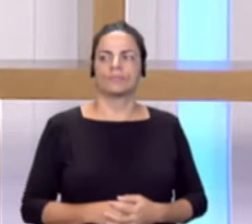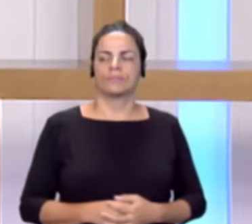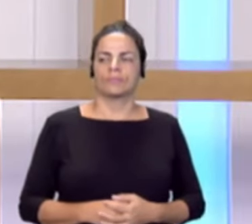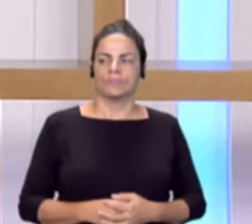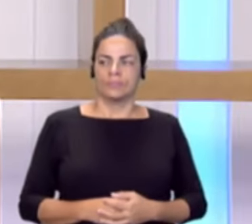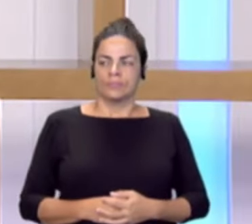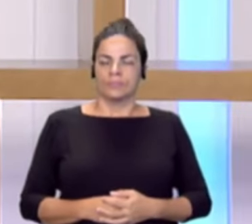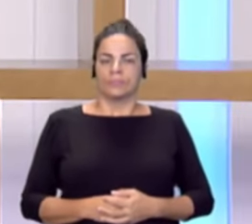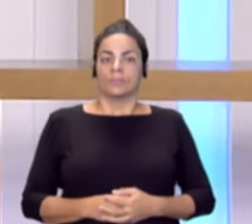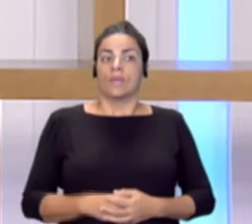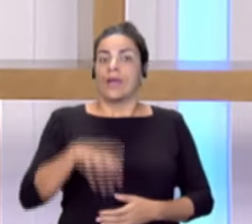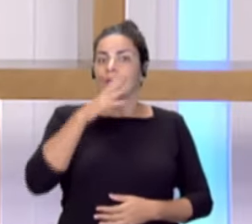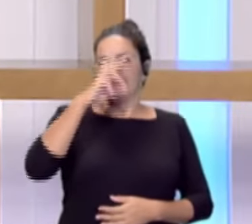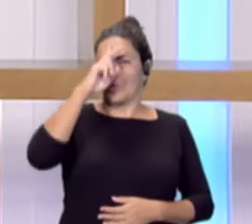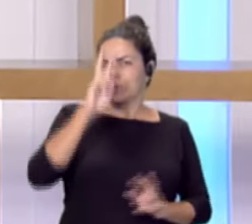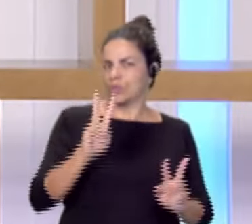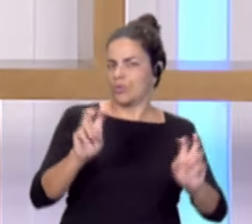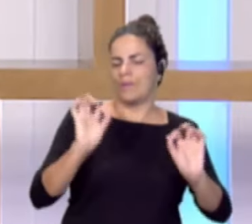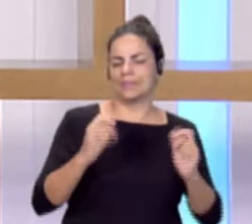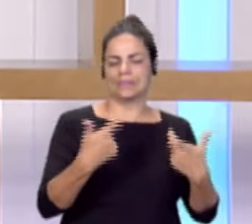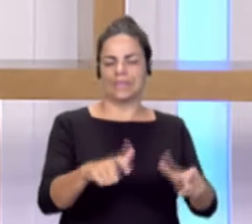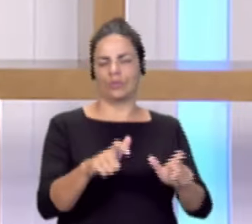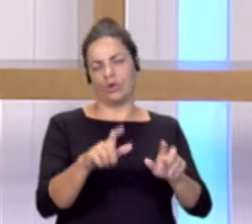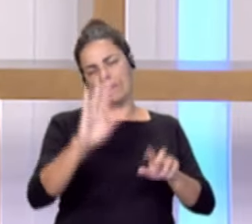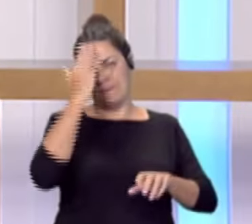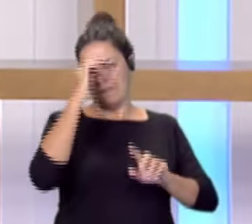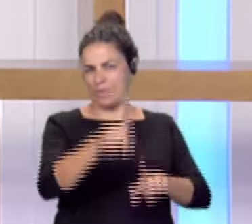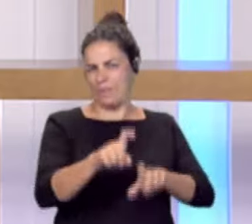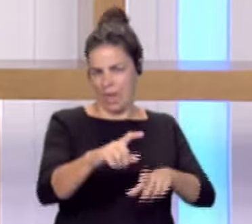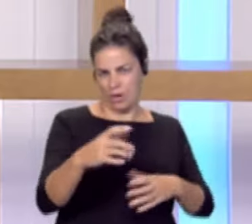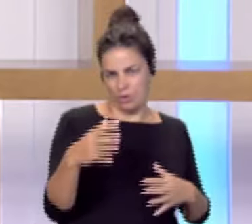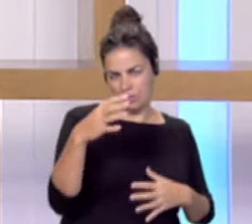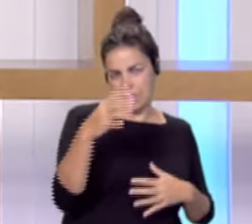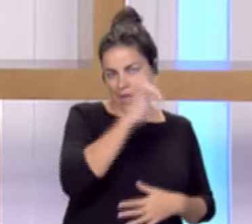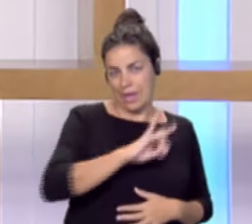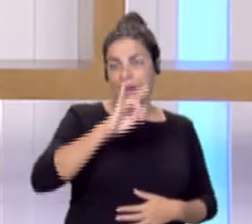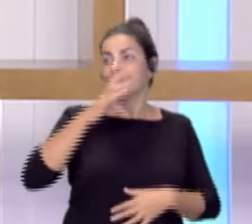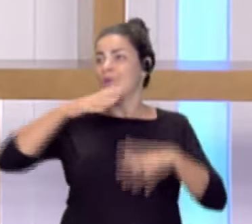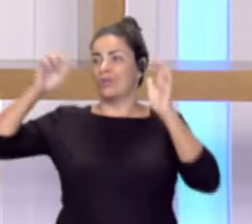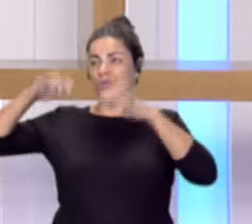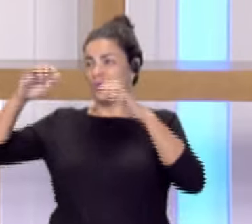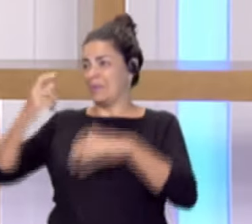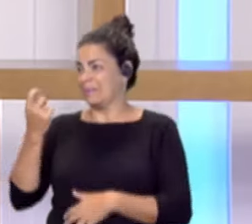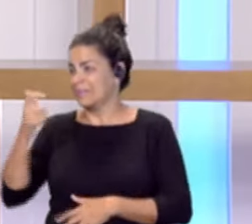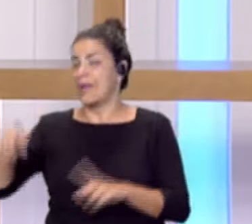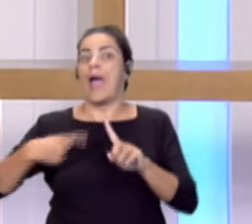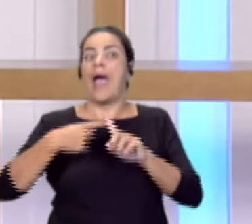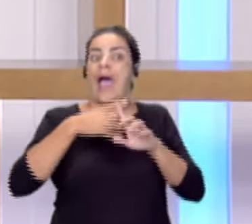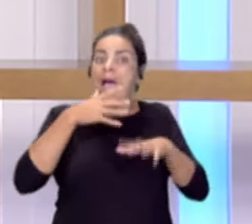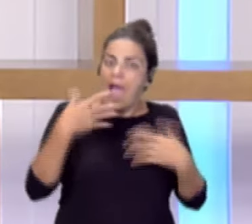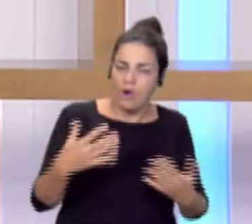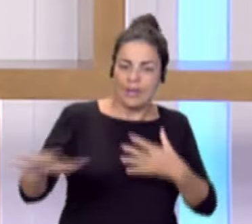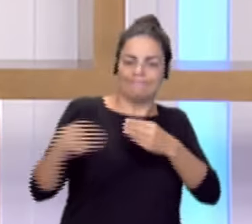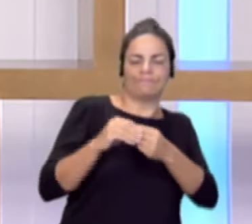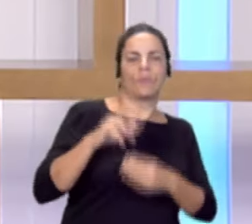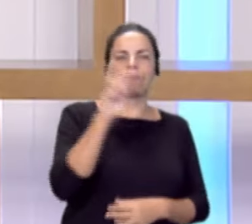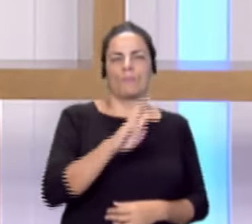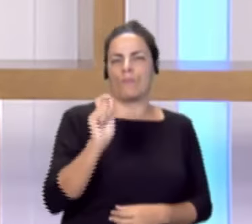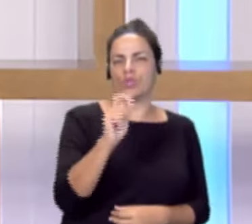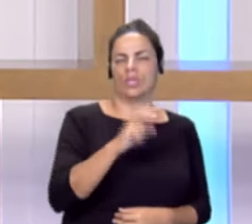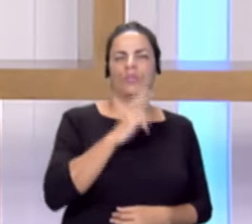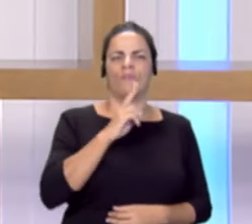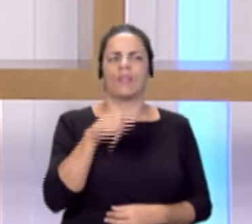Una nueva preocupación afecta al sector primario en las islas. A la falta de lluvias ahora se suma el mosquito verde. Es un parásito que ya se ha detectado en el sur